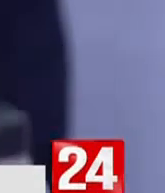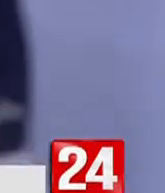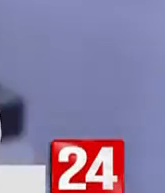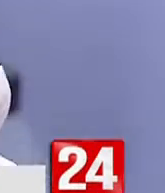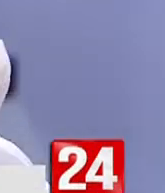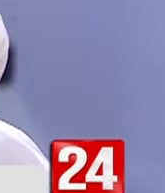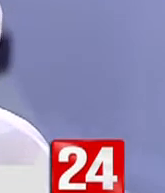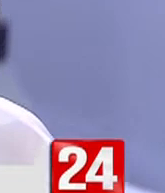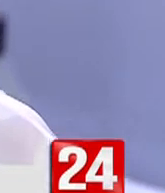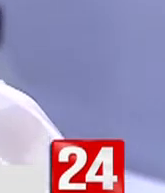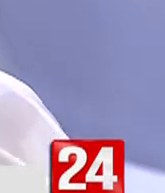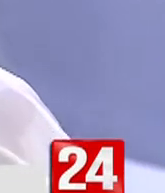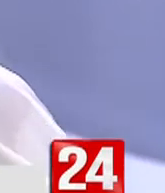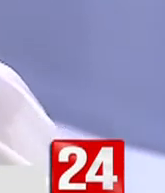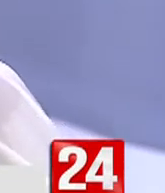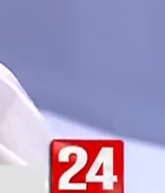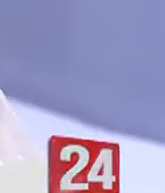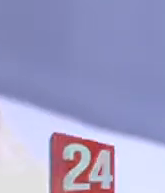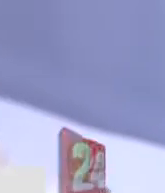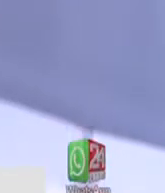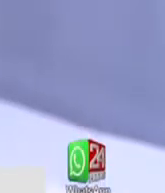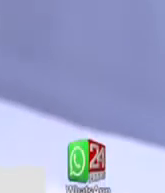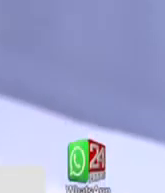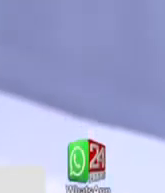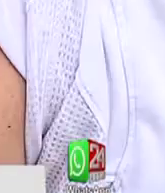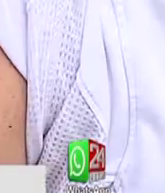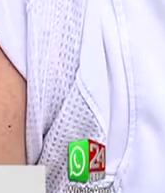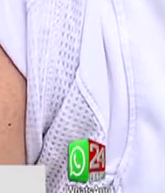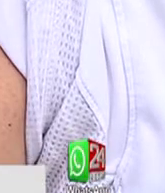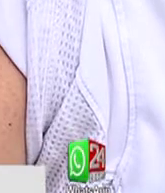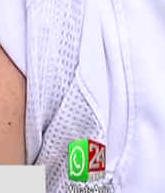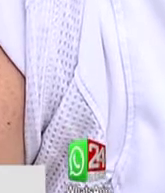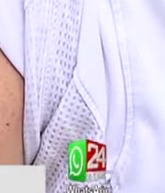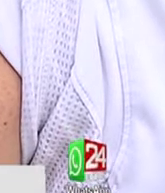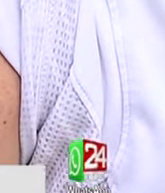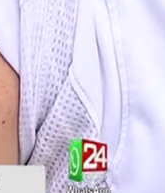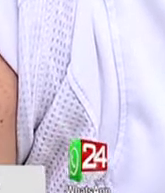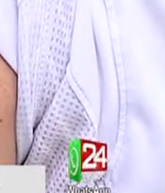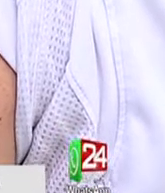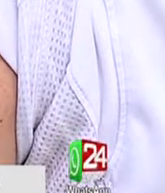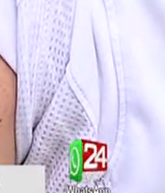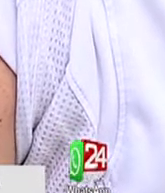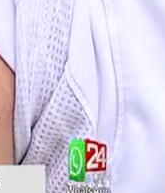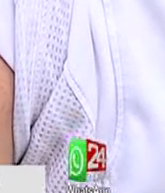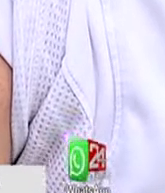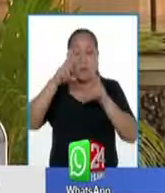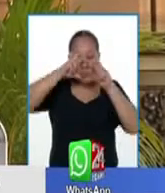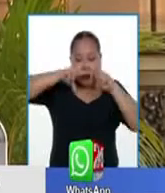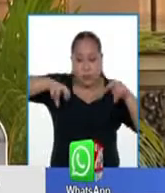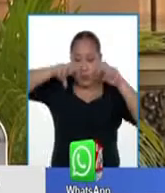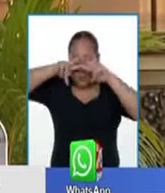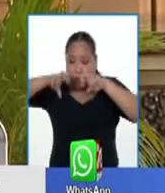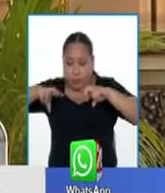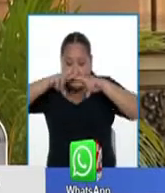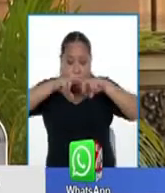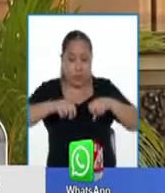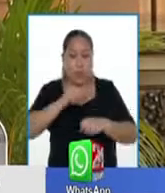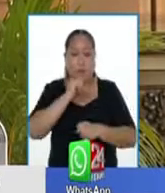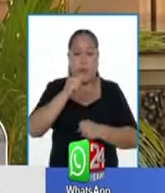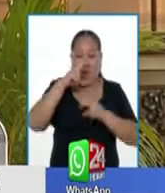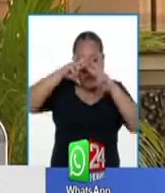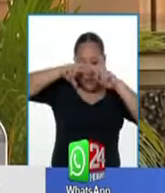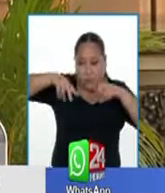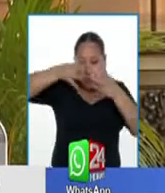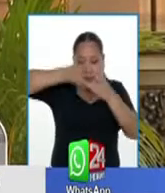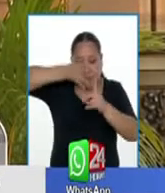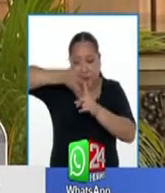distribución, para ampliar la capacidad de aplicación. Esto es parte de lo que se tiene que evaluar, pero lo que no